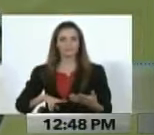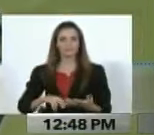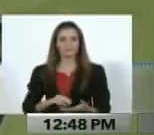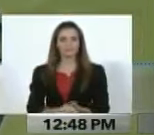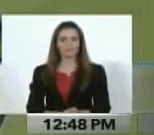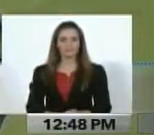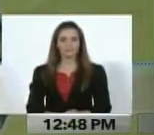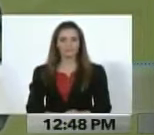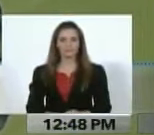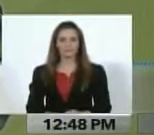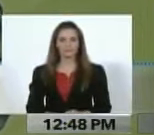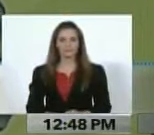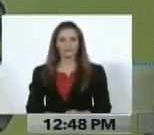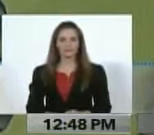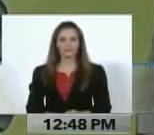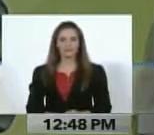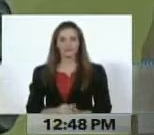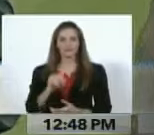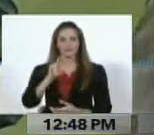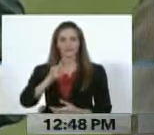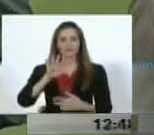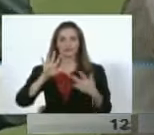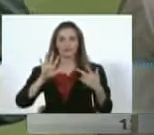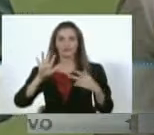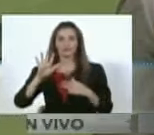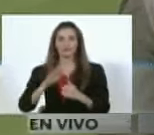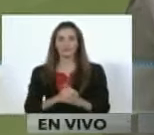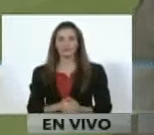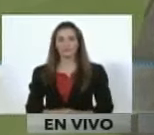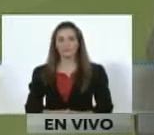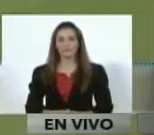a estos 358